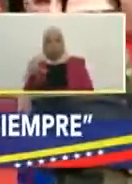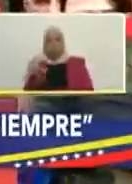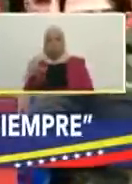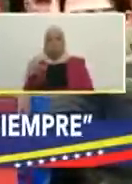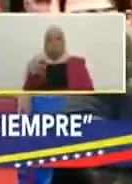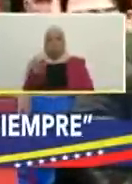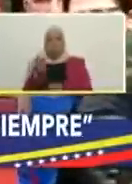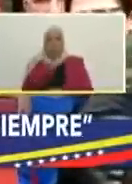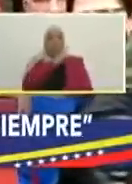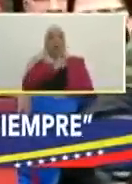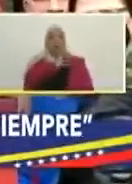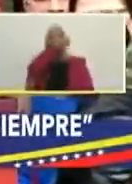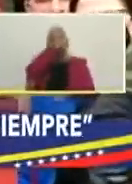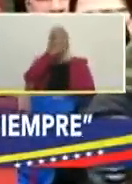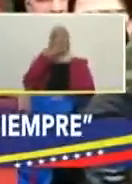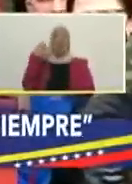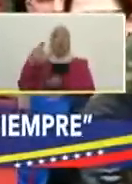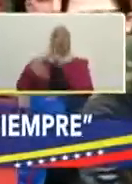Volker Thor le decía,